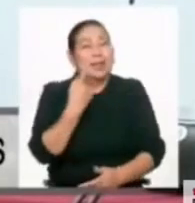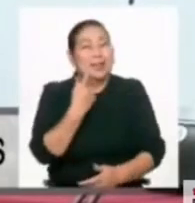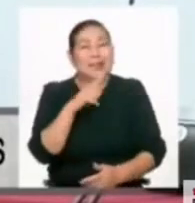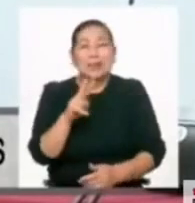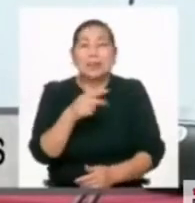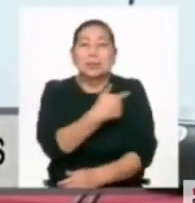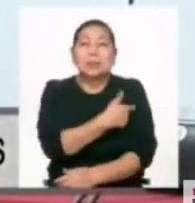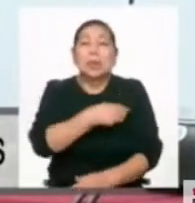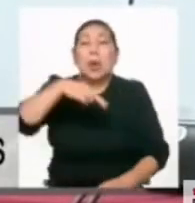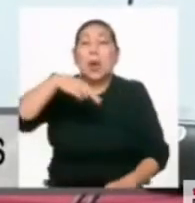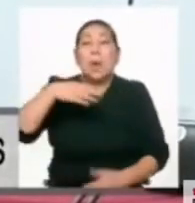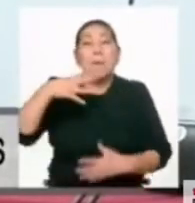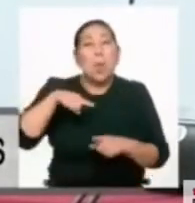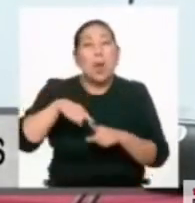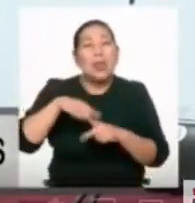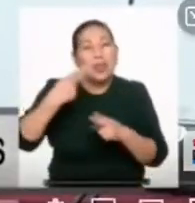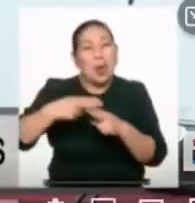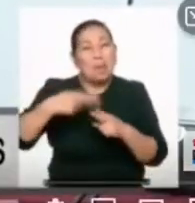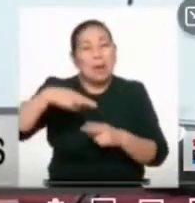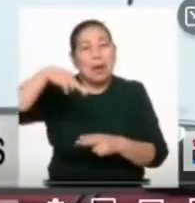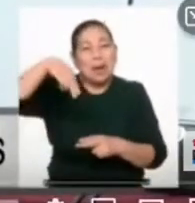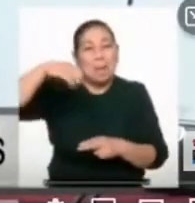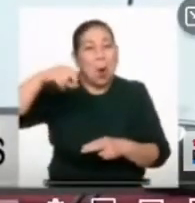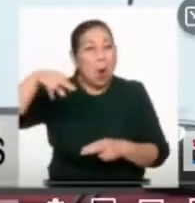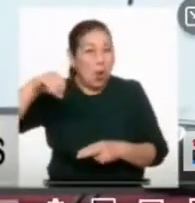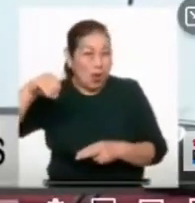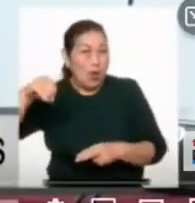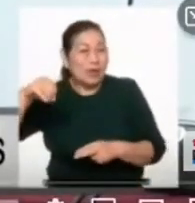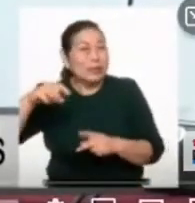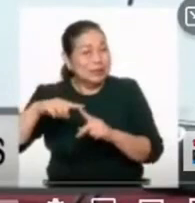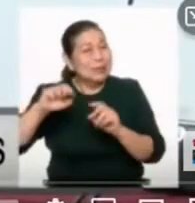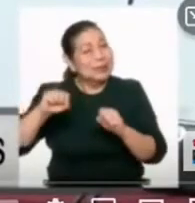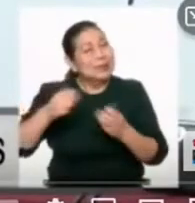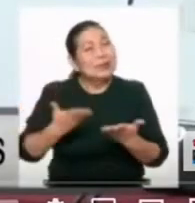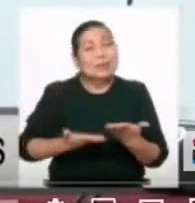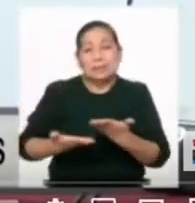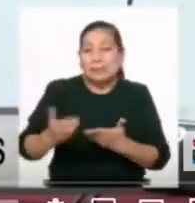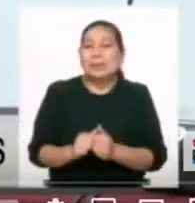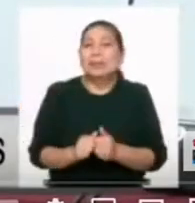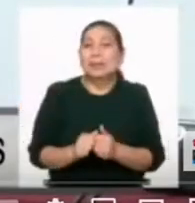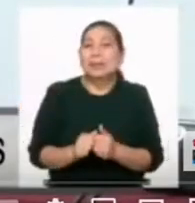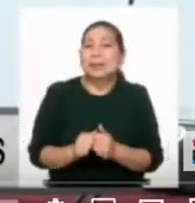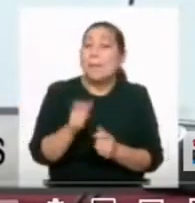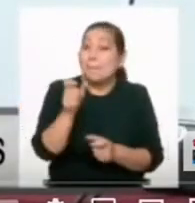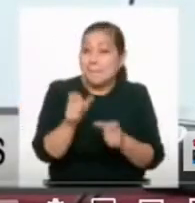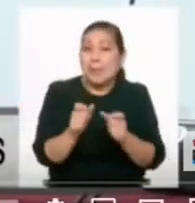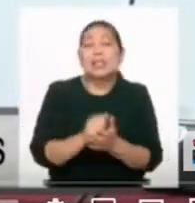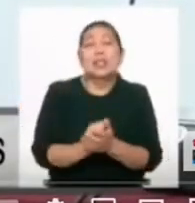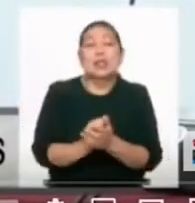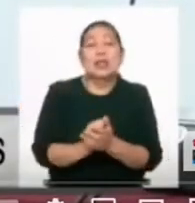que en caso de que se produzca el primer caso, los primeros casos en el país, inmediatamente estas